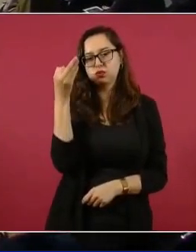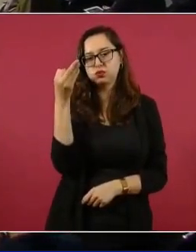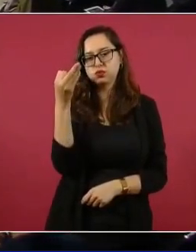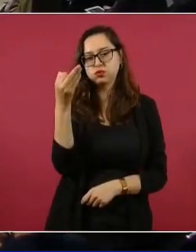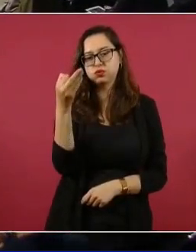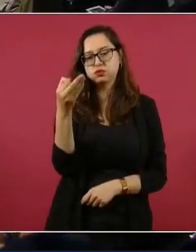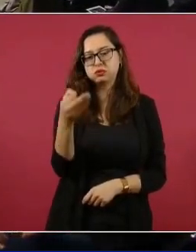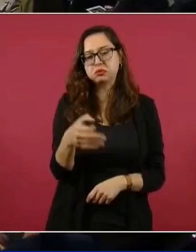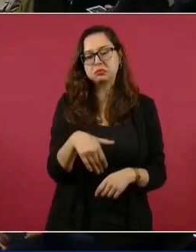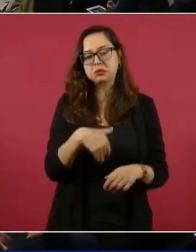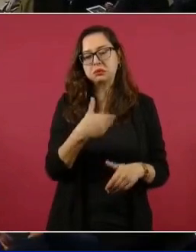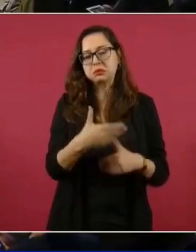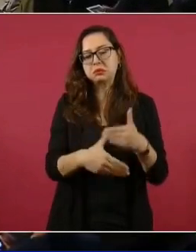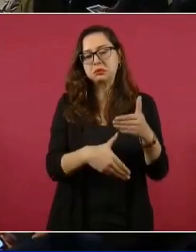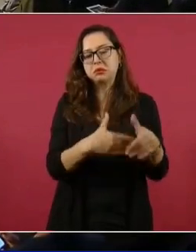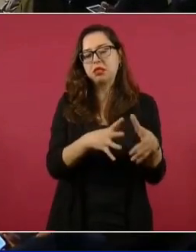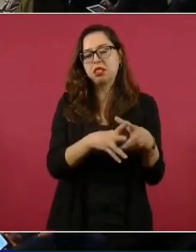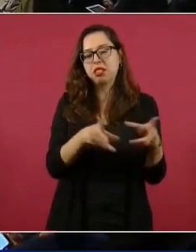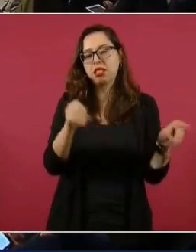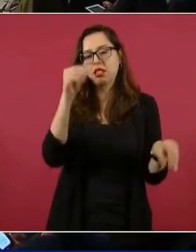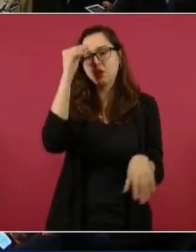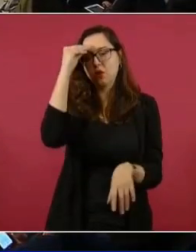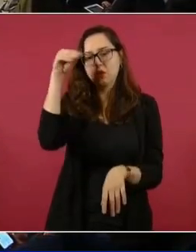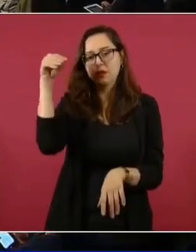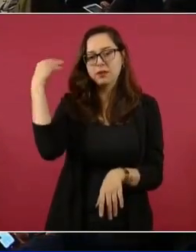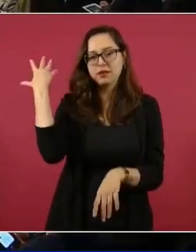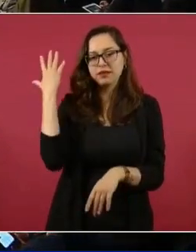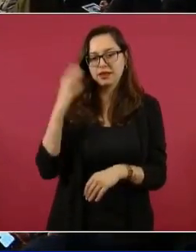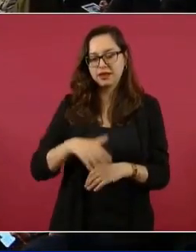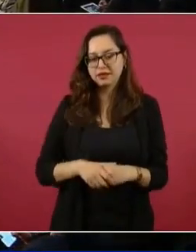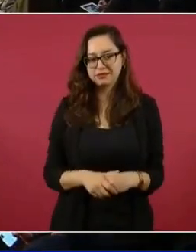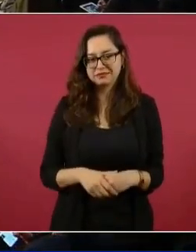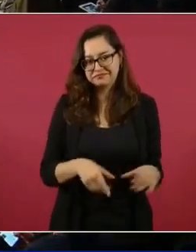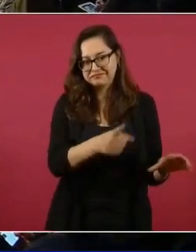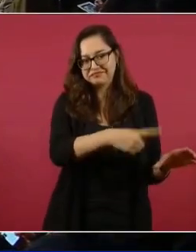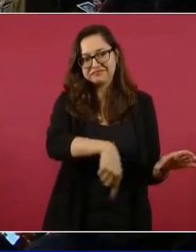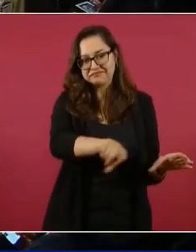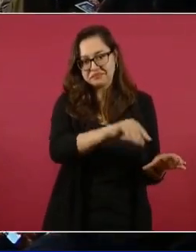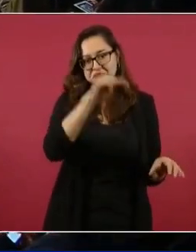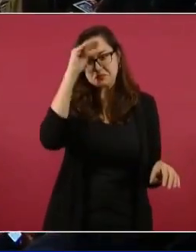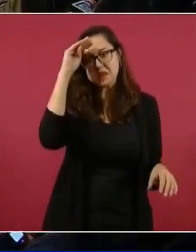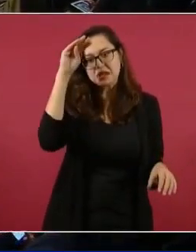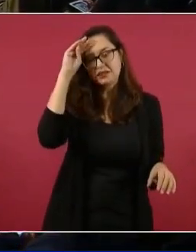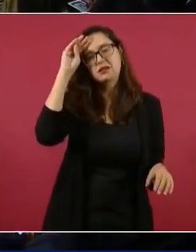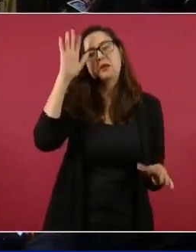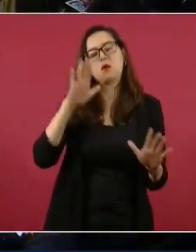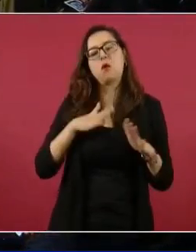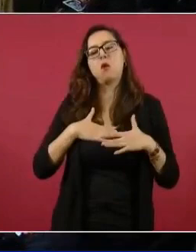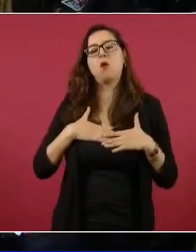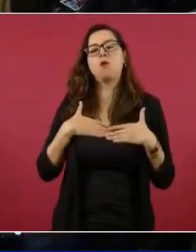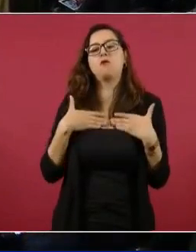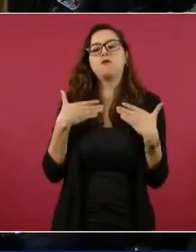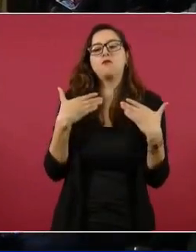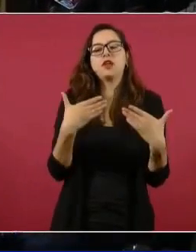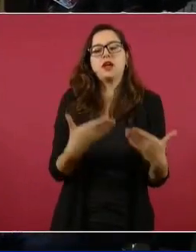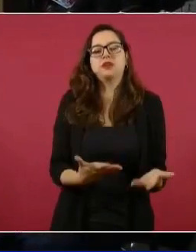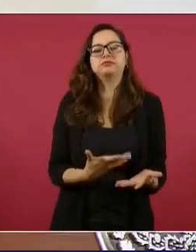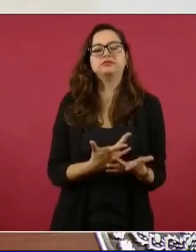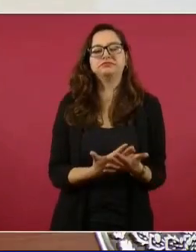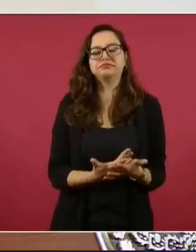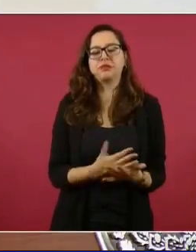como muchas otras cosas. Ya hay quienes están pateando el